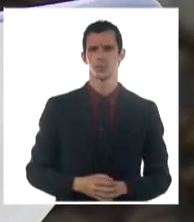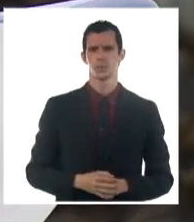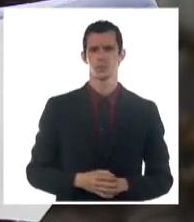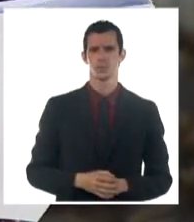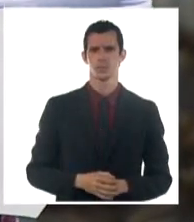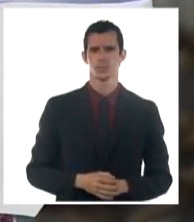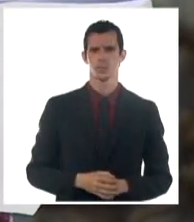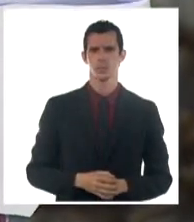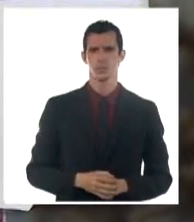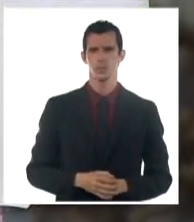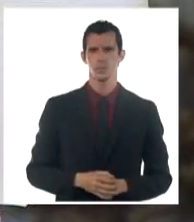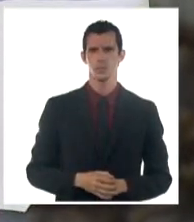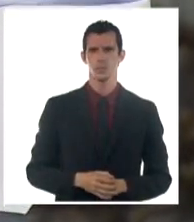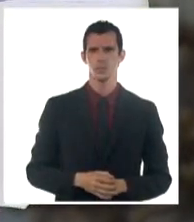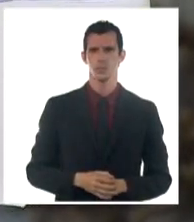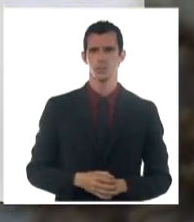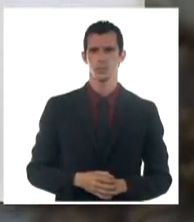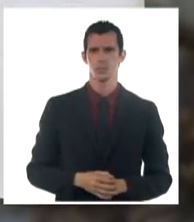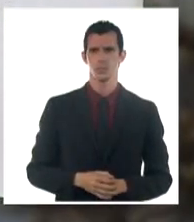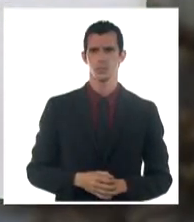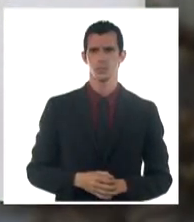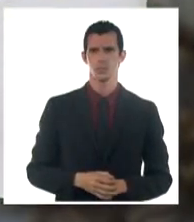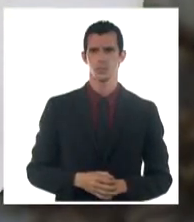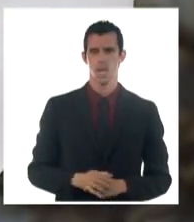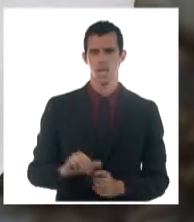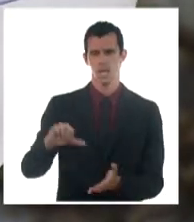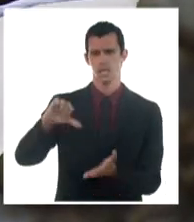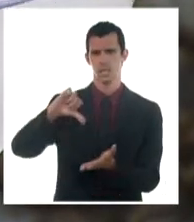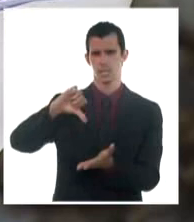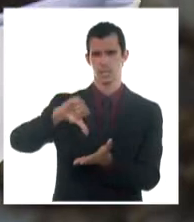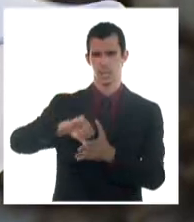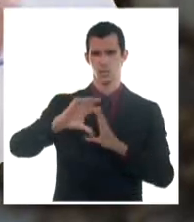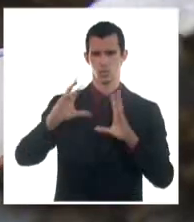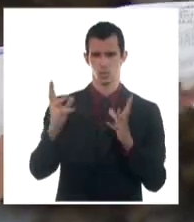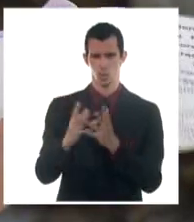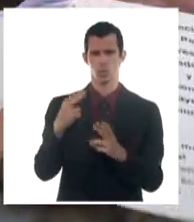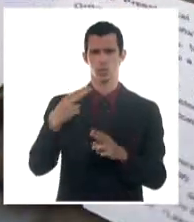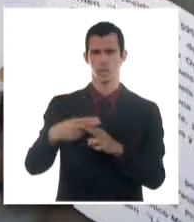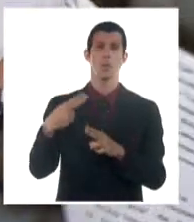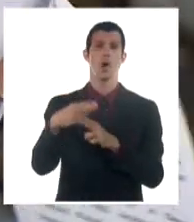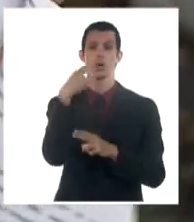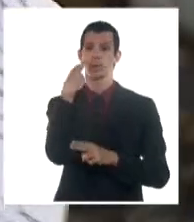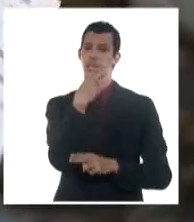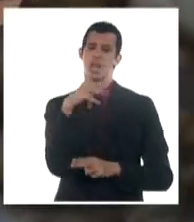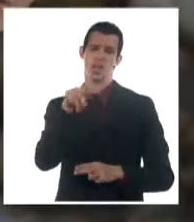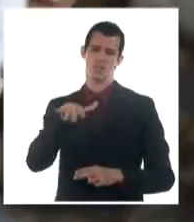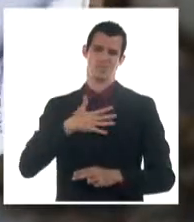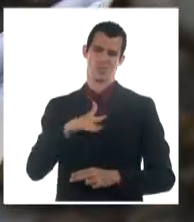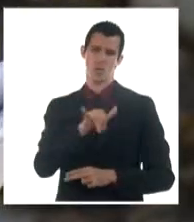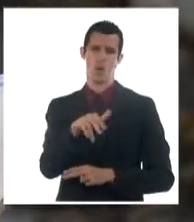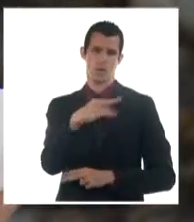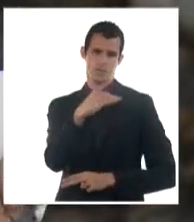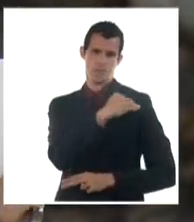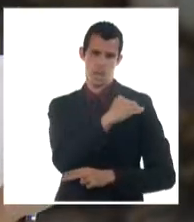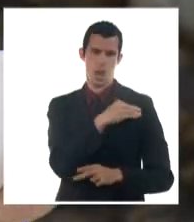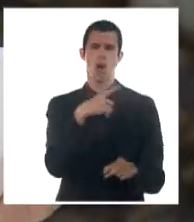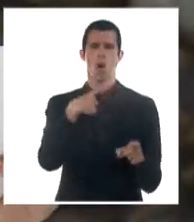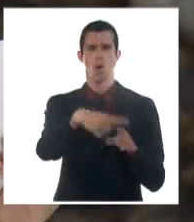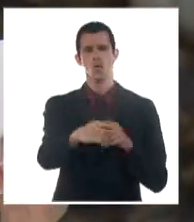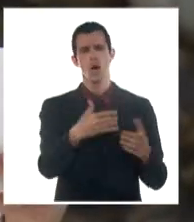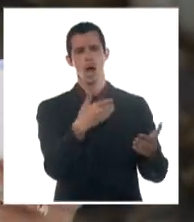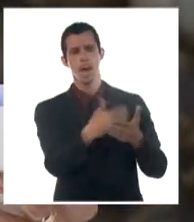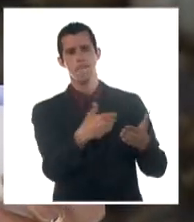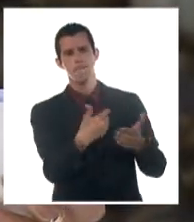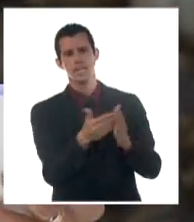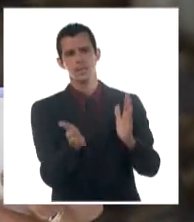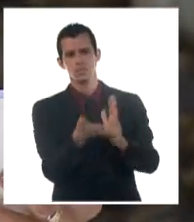grado el Instituto Técnico Militar José Martí y la Orden Lázaro Peña de tercer grado la Empresa Constructora de